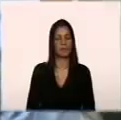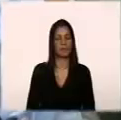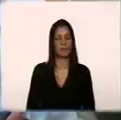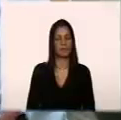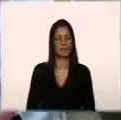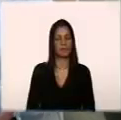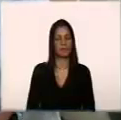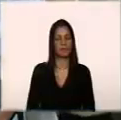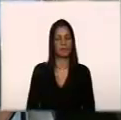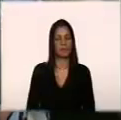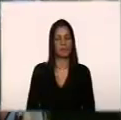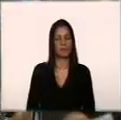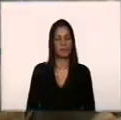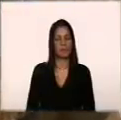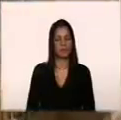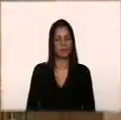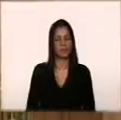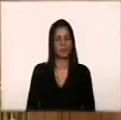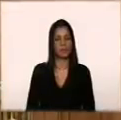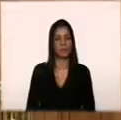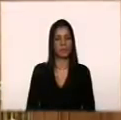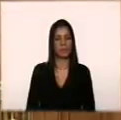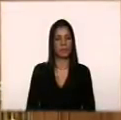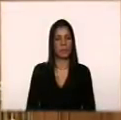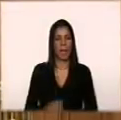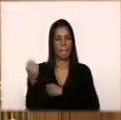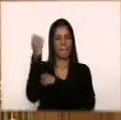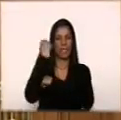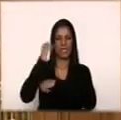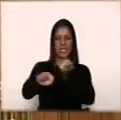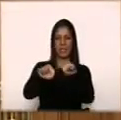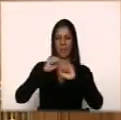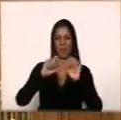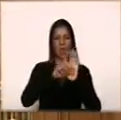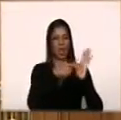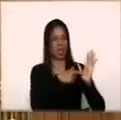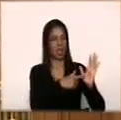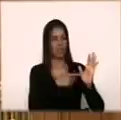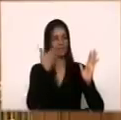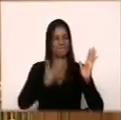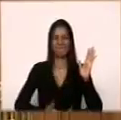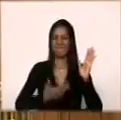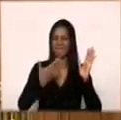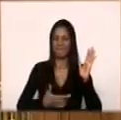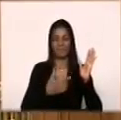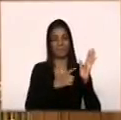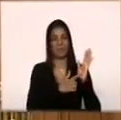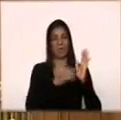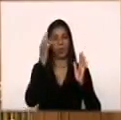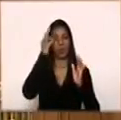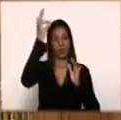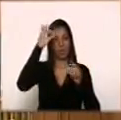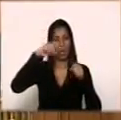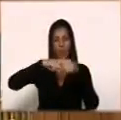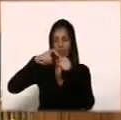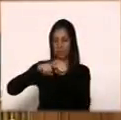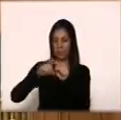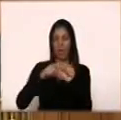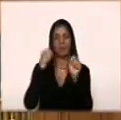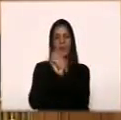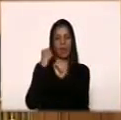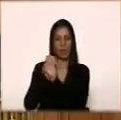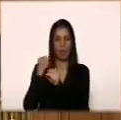No han podido ni podrán con esta herramienta, con esta ley de los consejos productivos de